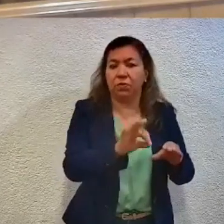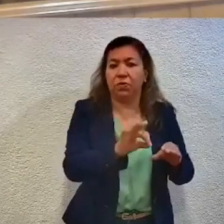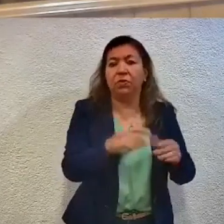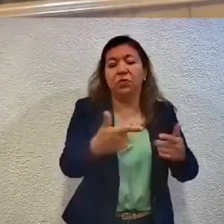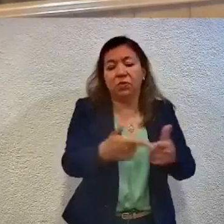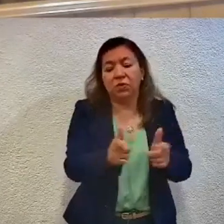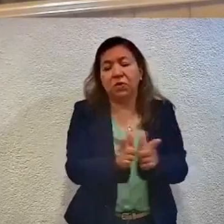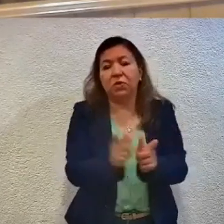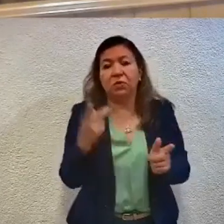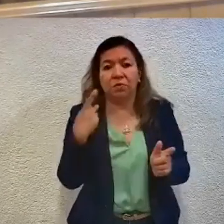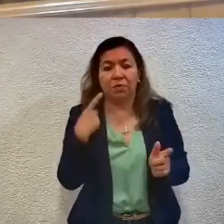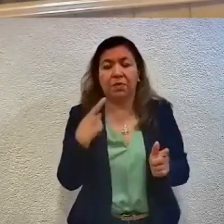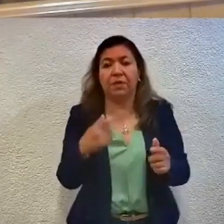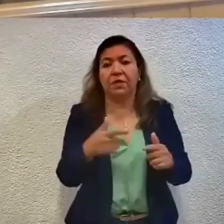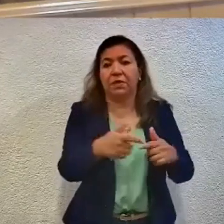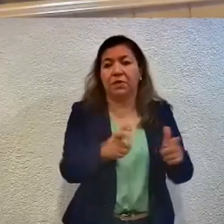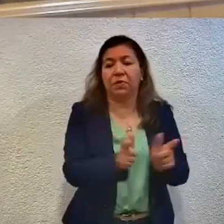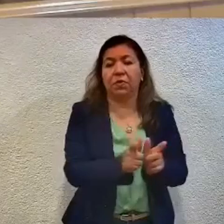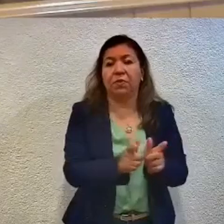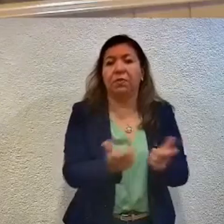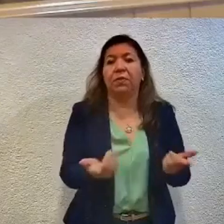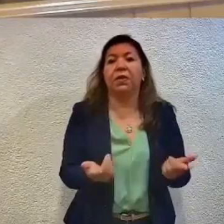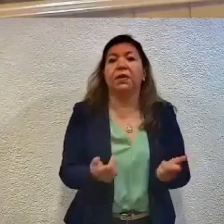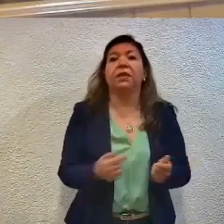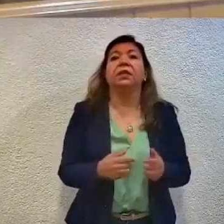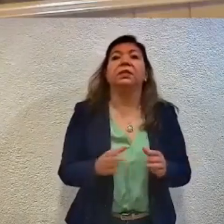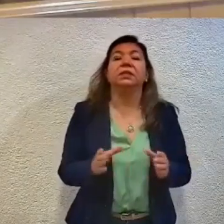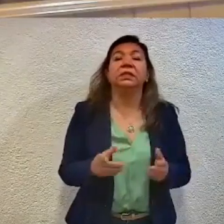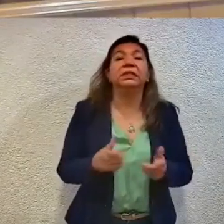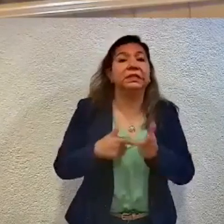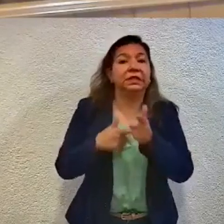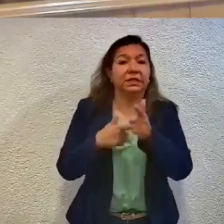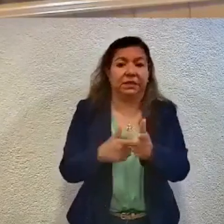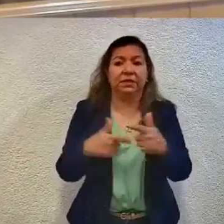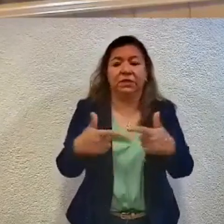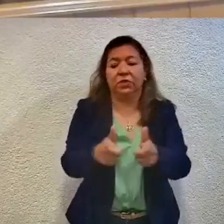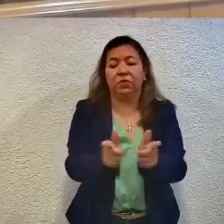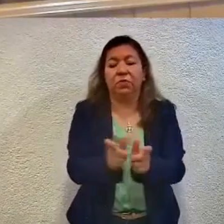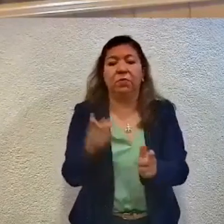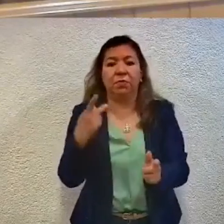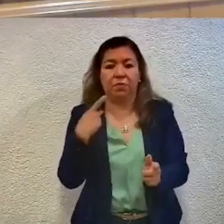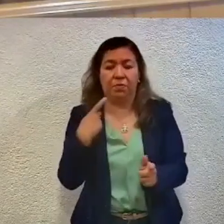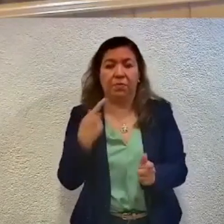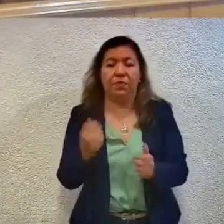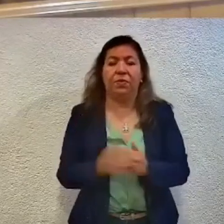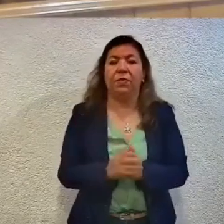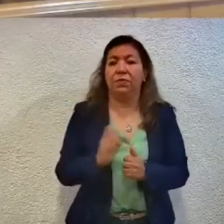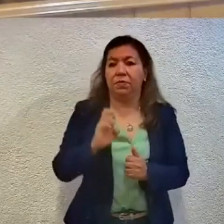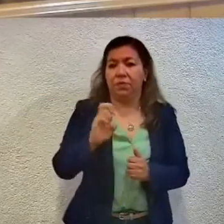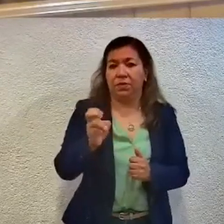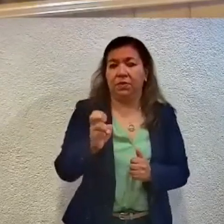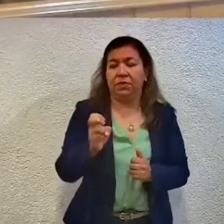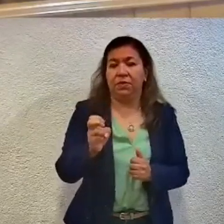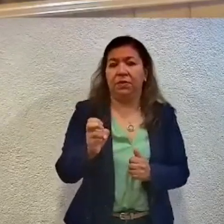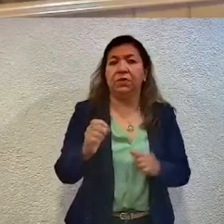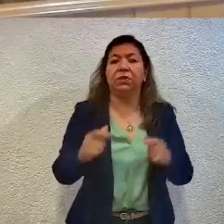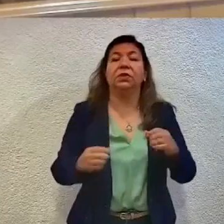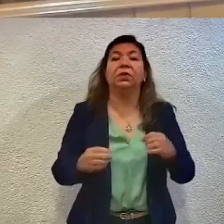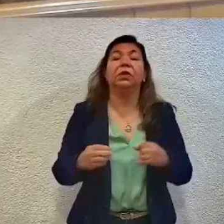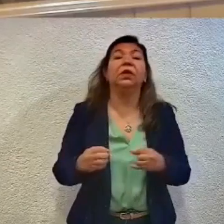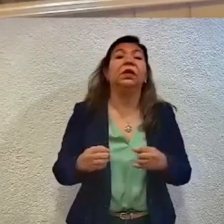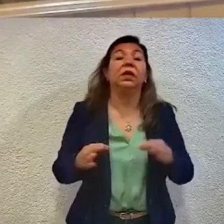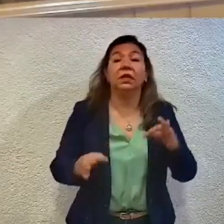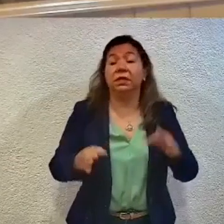emitidos a favor, atendiendo a la certeza de la votación emitida para determinar si conservaba o no su registro. Al